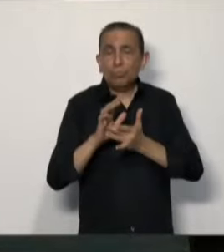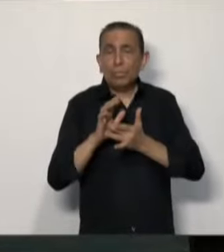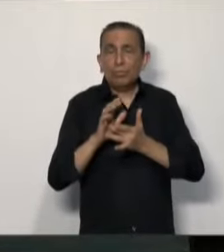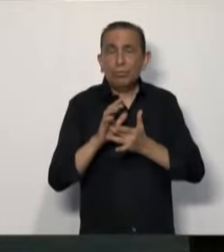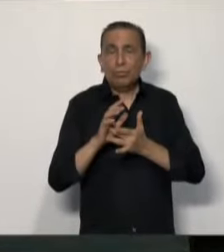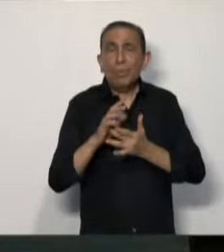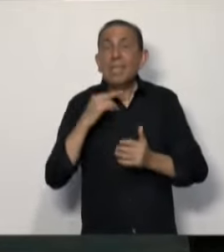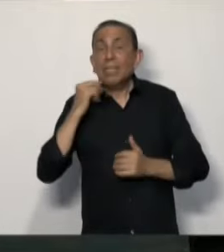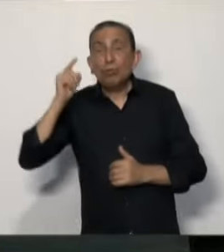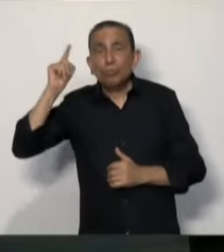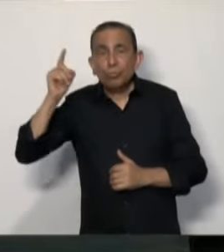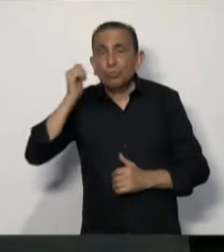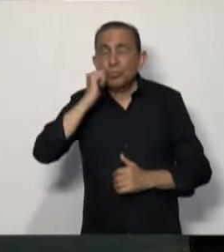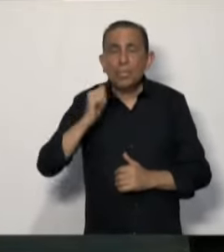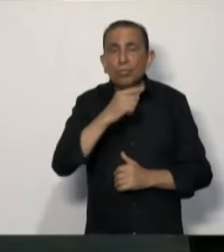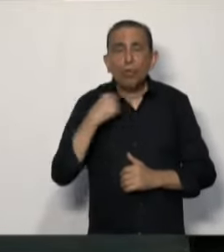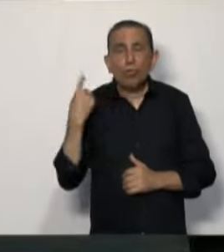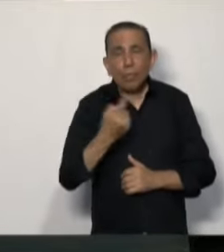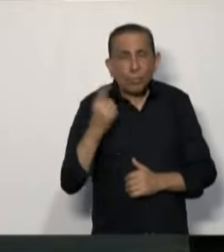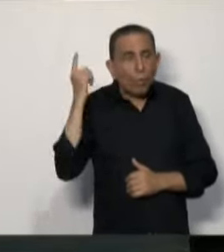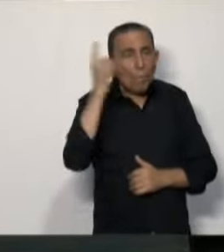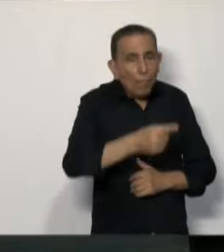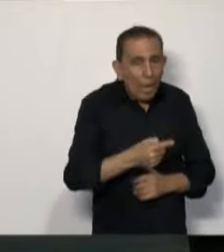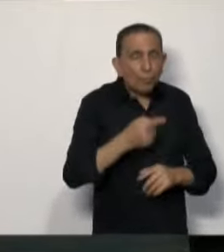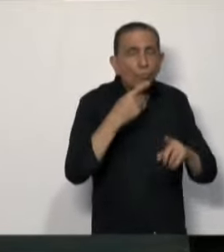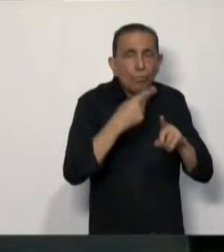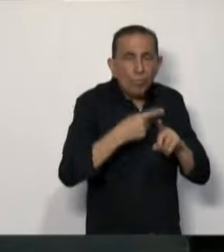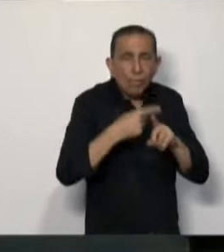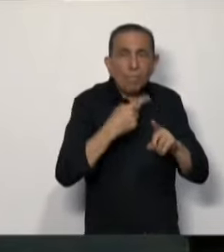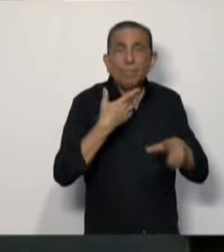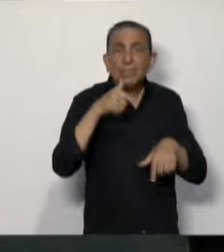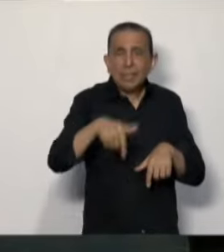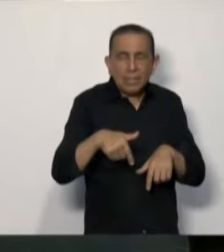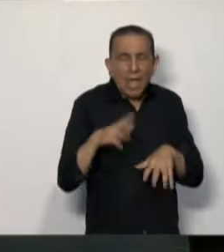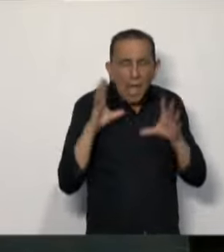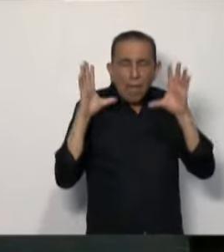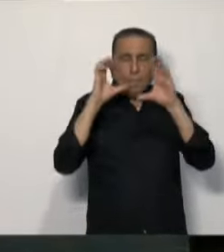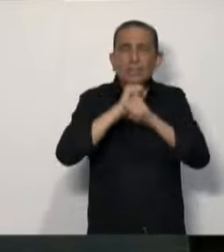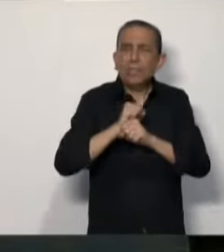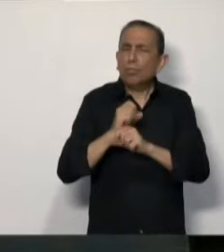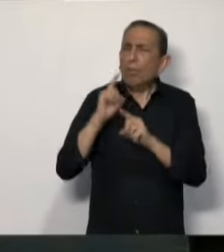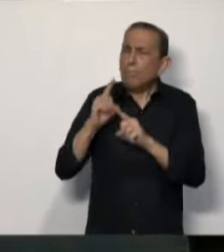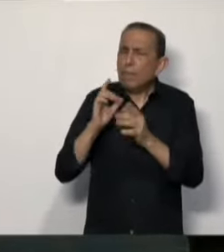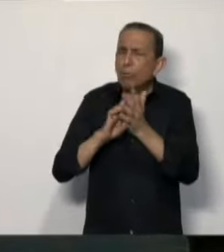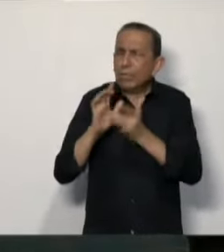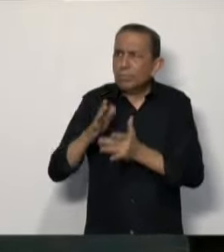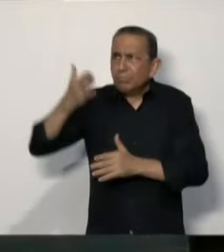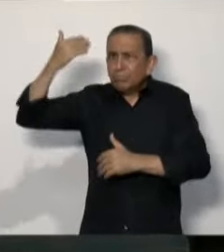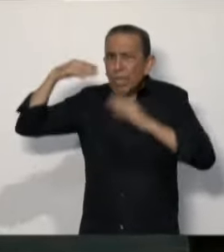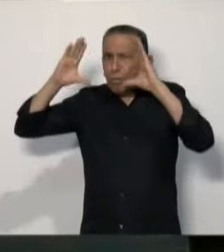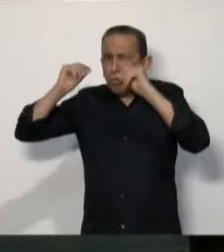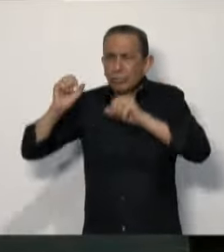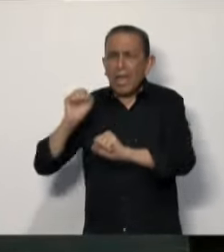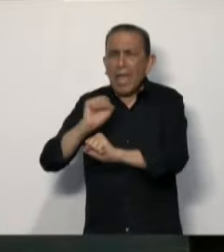Jesucristo, Hijo tuyo y Señor nuestro, que nos mandó celebrar estos misterios. Porque Él mismo, la noche en que iba a